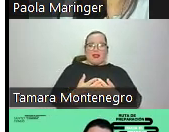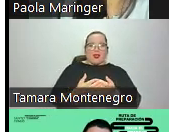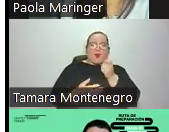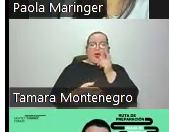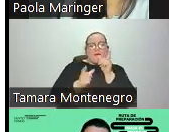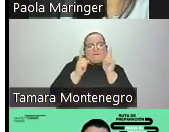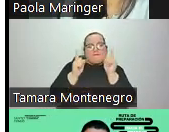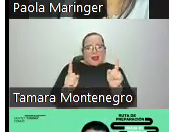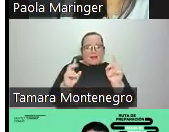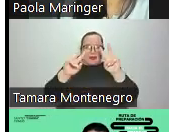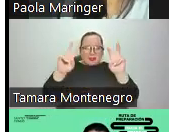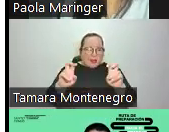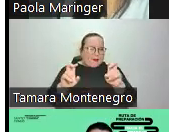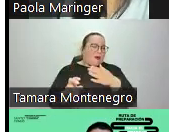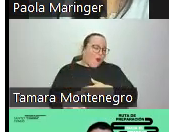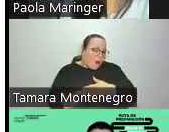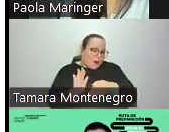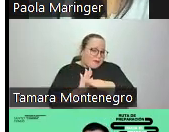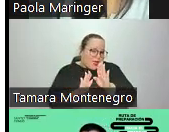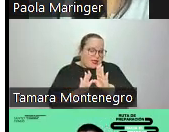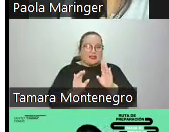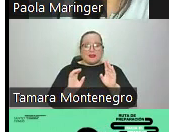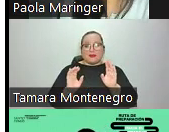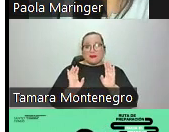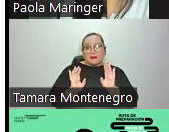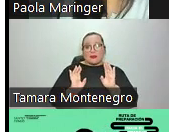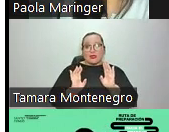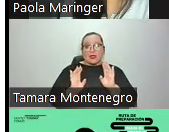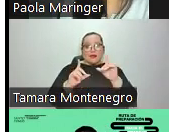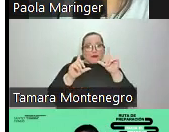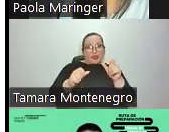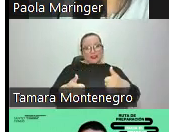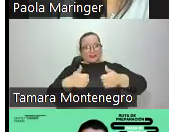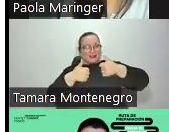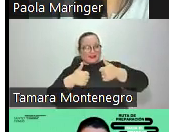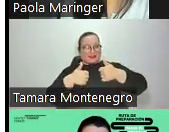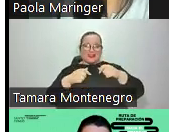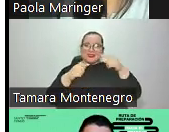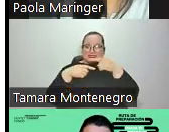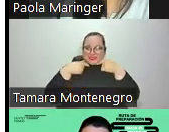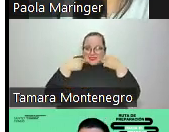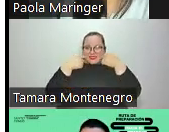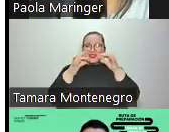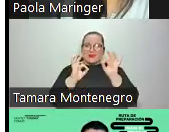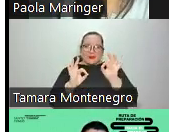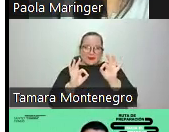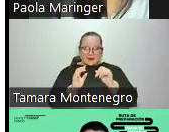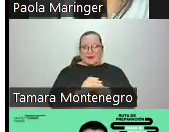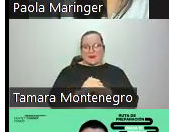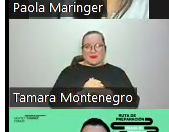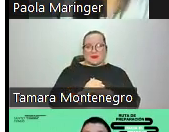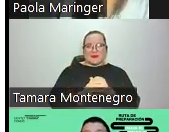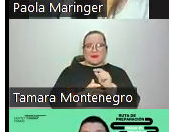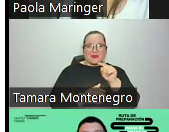qué frase simbólica te puedes llevar a través de. ¿Ya? A juntarnos una fotografía motivadora, guiñando el ojito, o una carita feliz, o como te